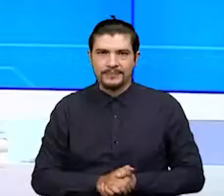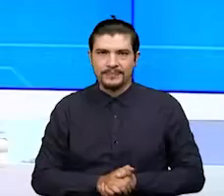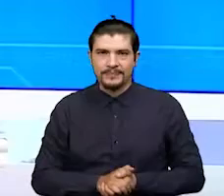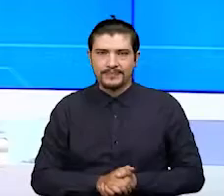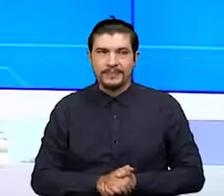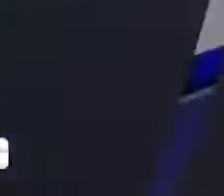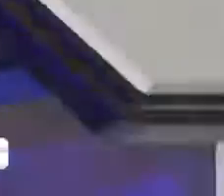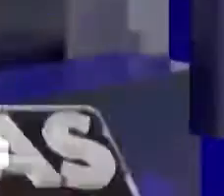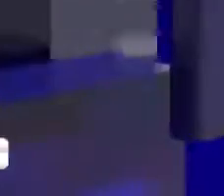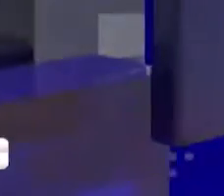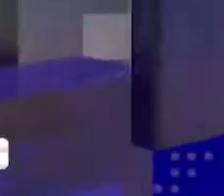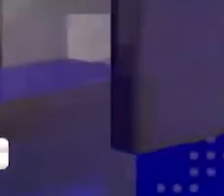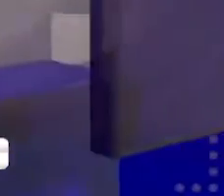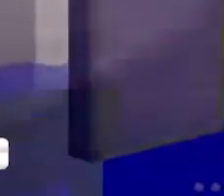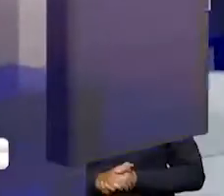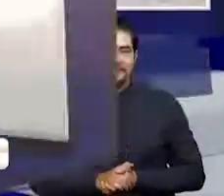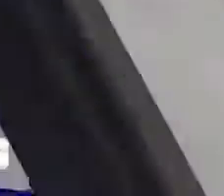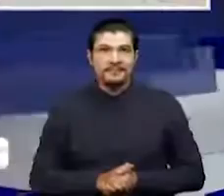detalles